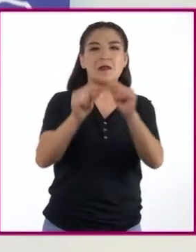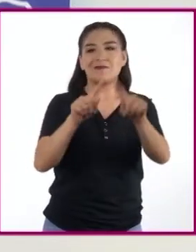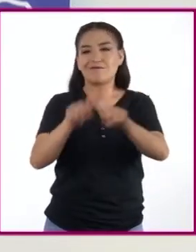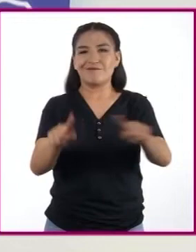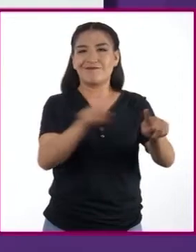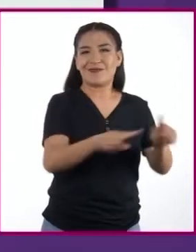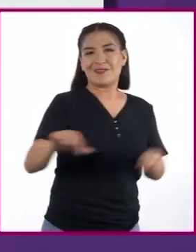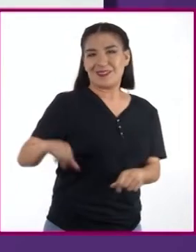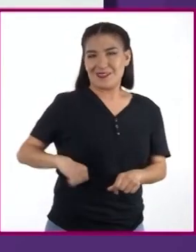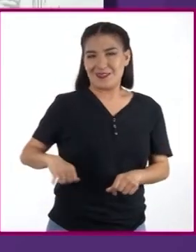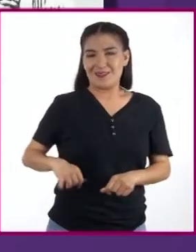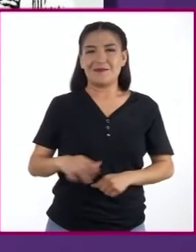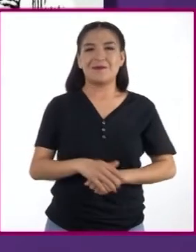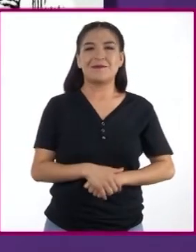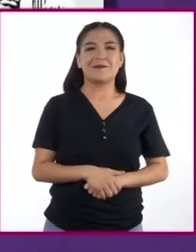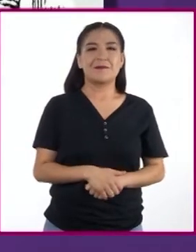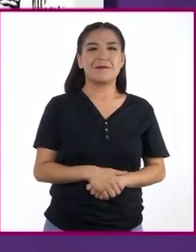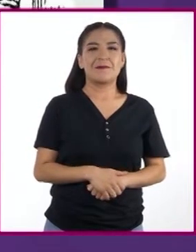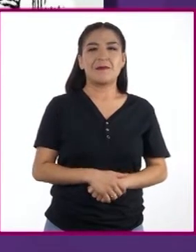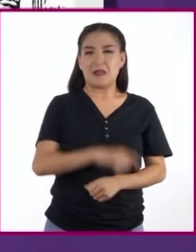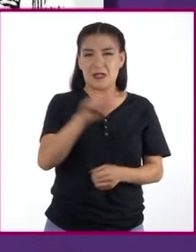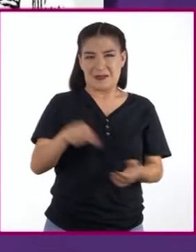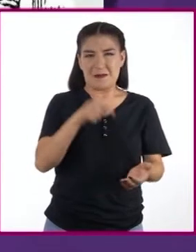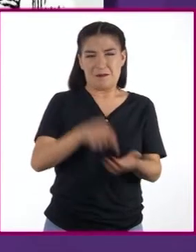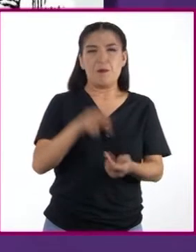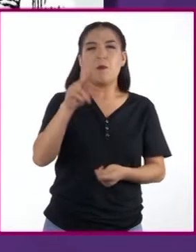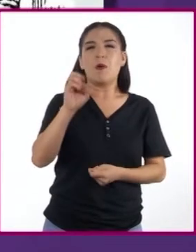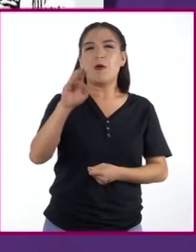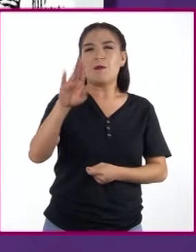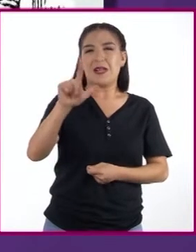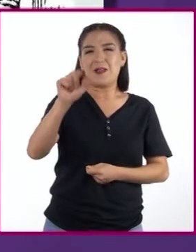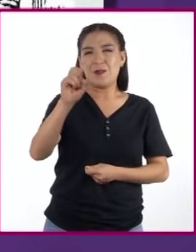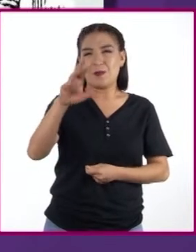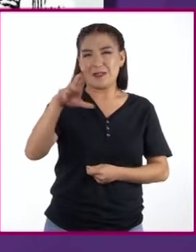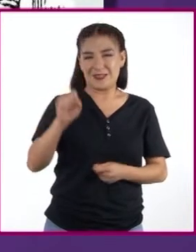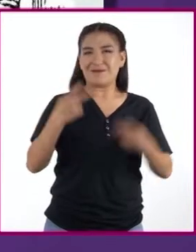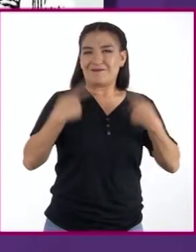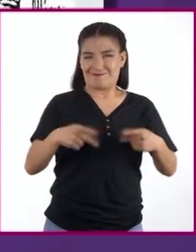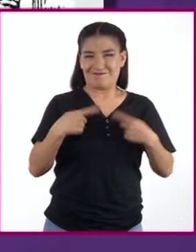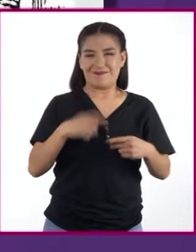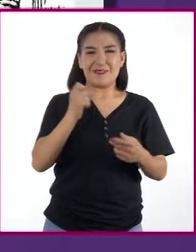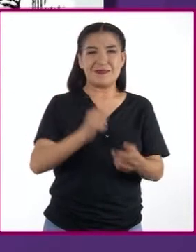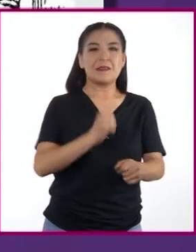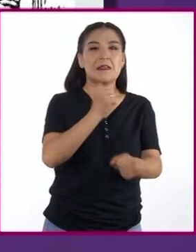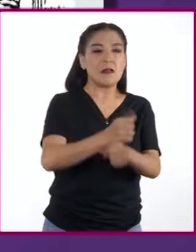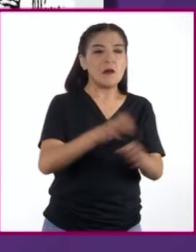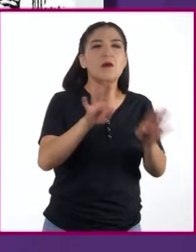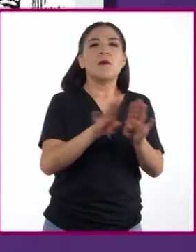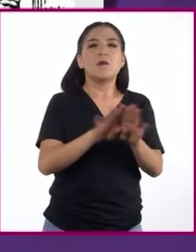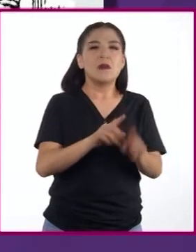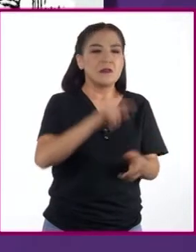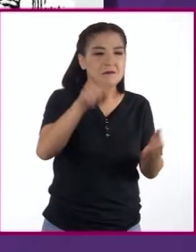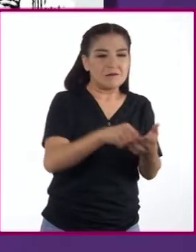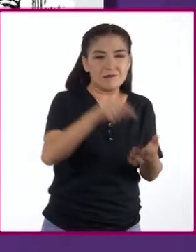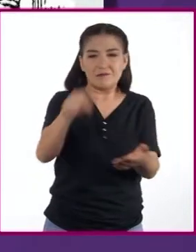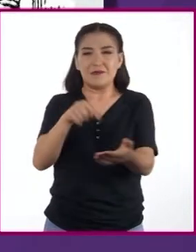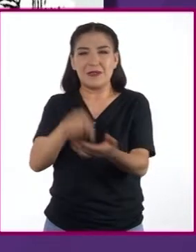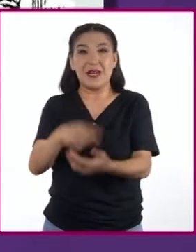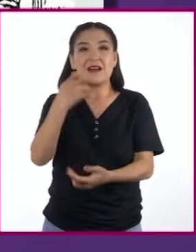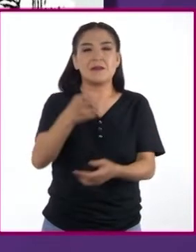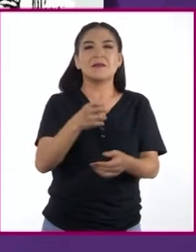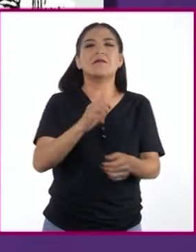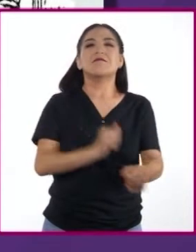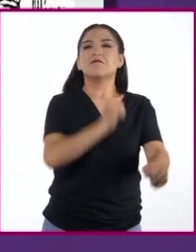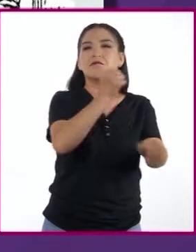divergiendo. Los pobladores se dedicaron a fundar varios centros poblacionales y a